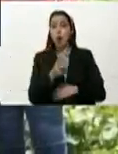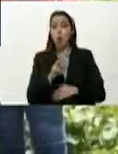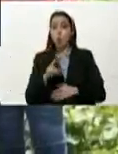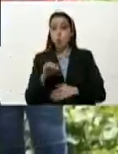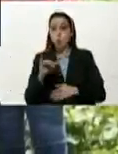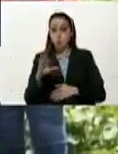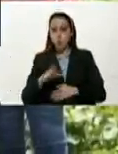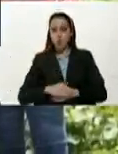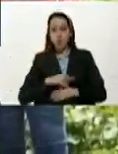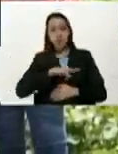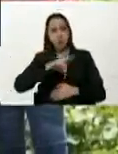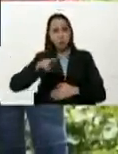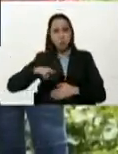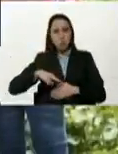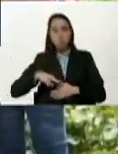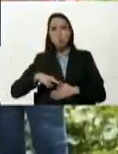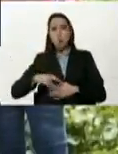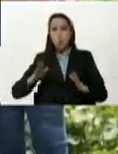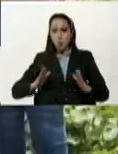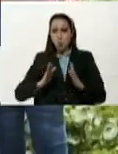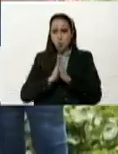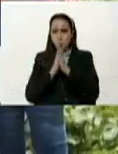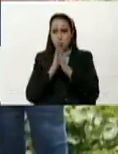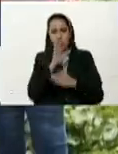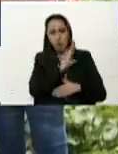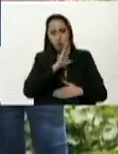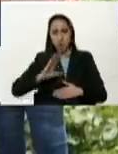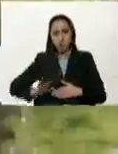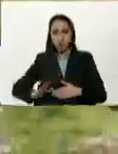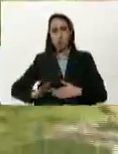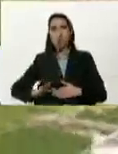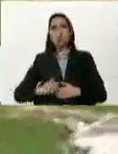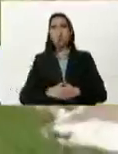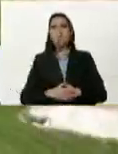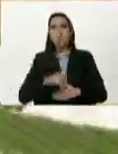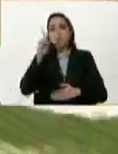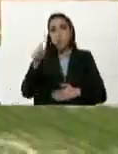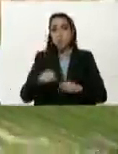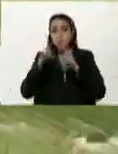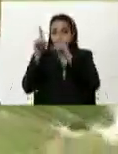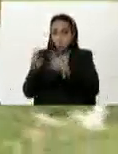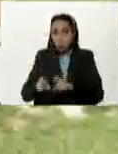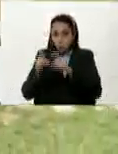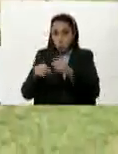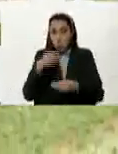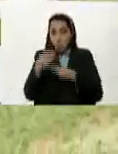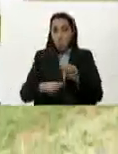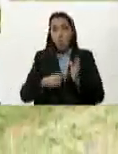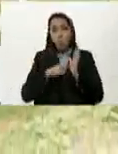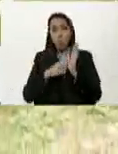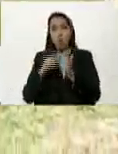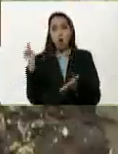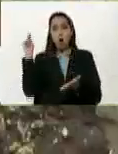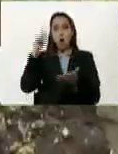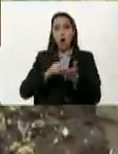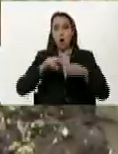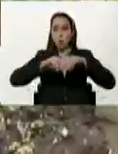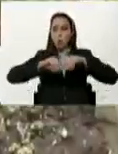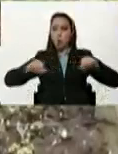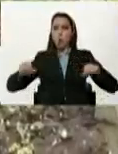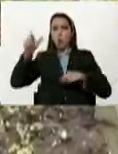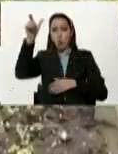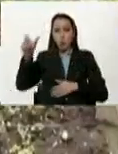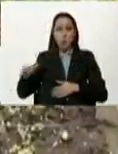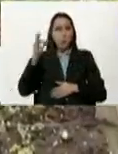de nuestro gran patrono el santo cristo de la grita municipio productor estamos en la finca valla alto con nuestra gran productora